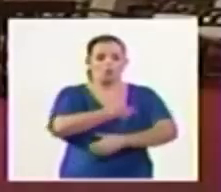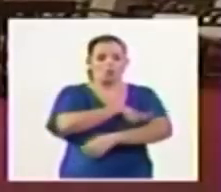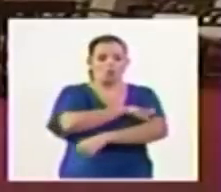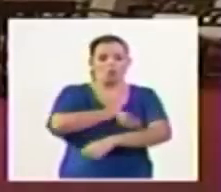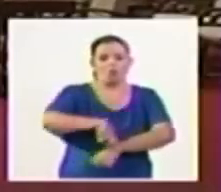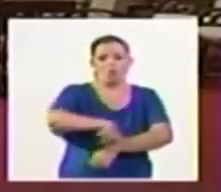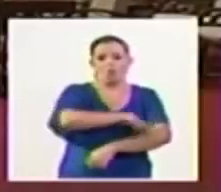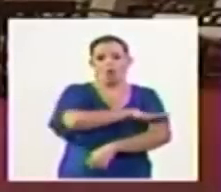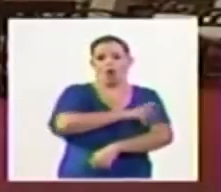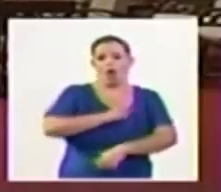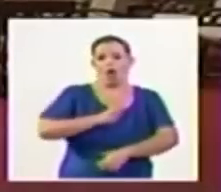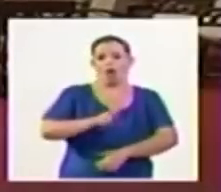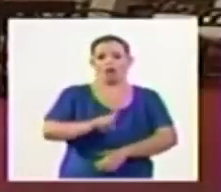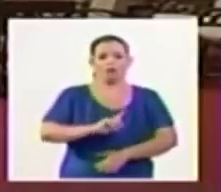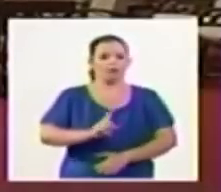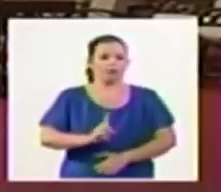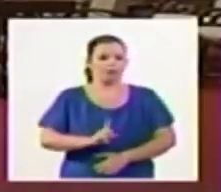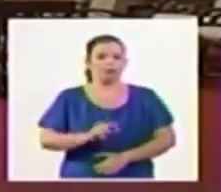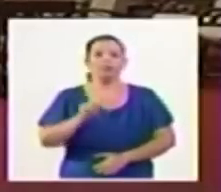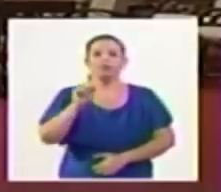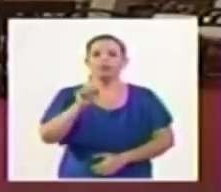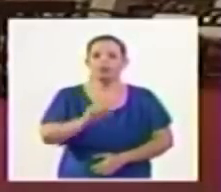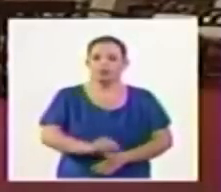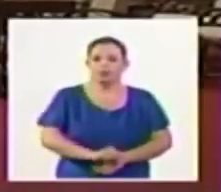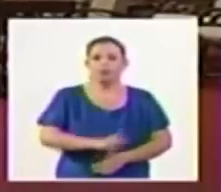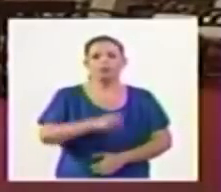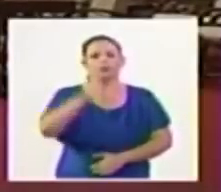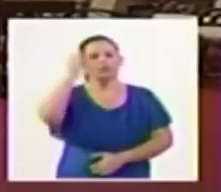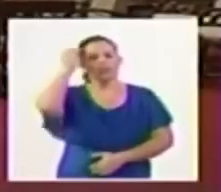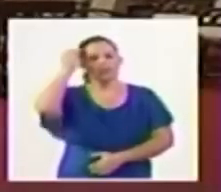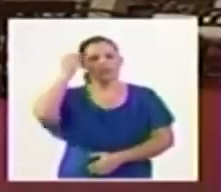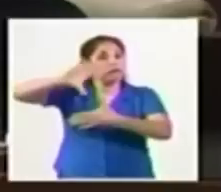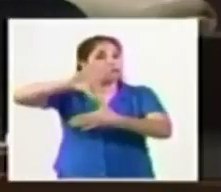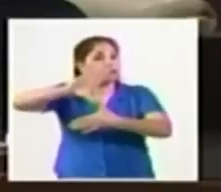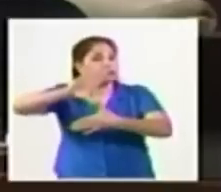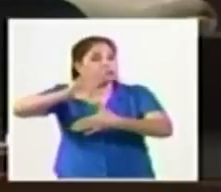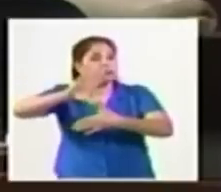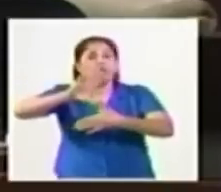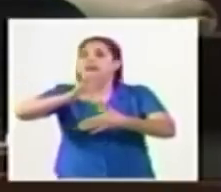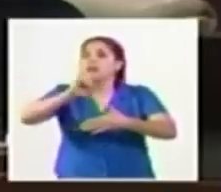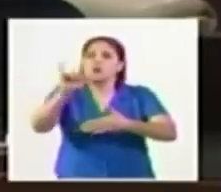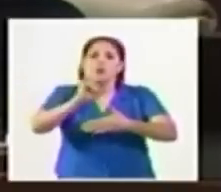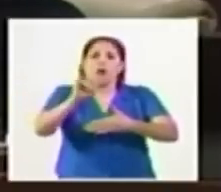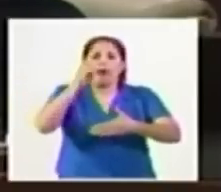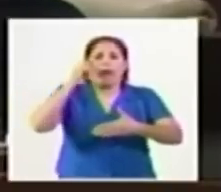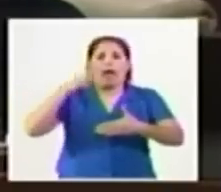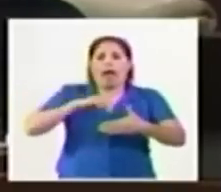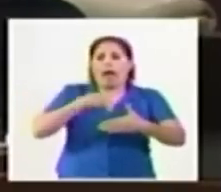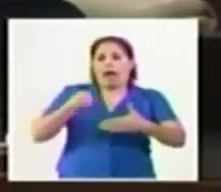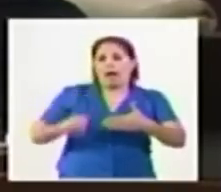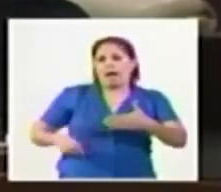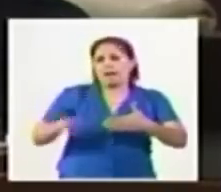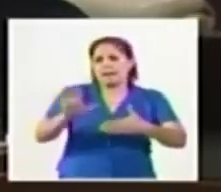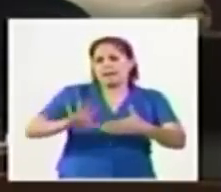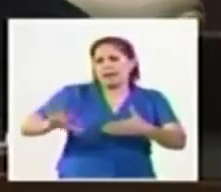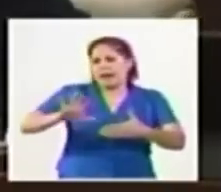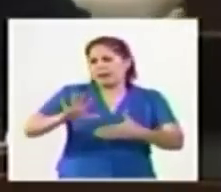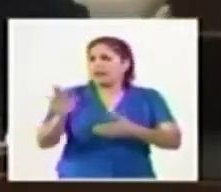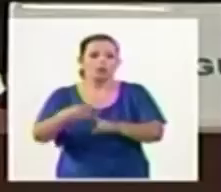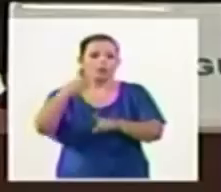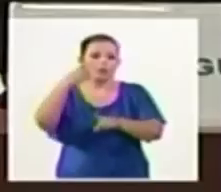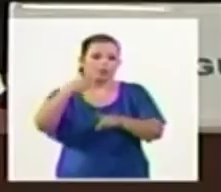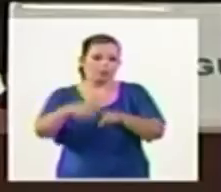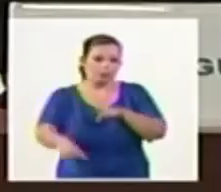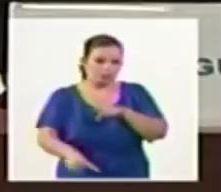fue sede en diciembre pasado de la edición anterior de la Cumbre del ALBA, a la que asistieron los presidentes de Venezuela, Nicolás